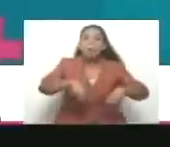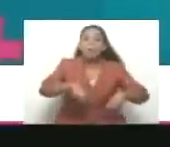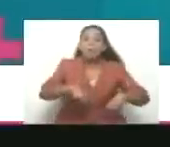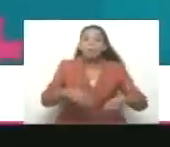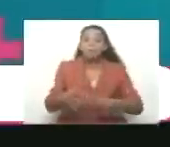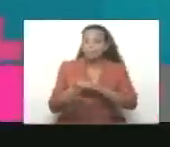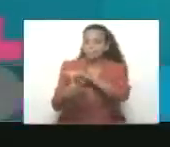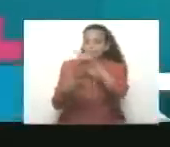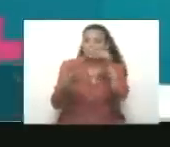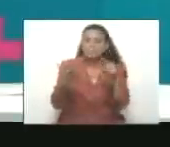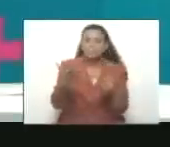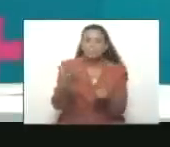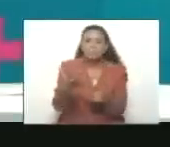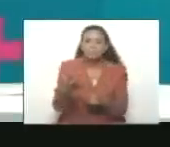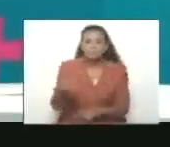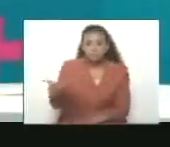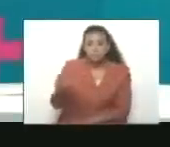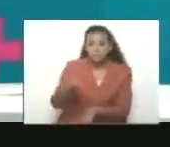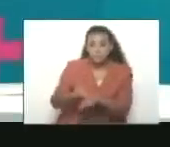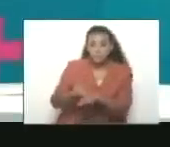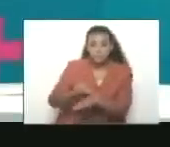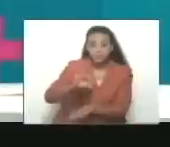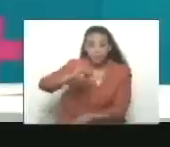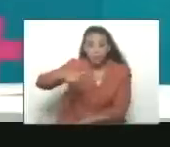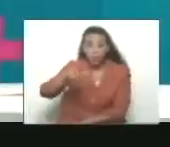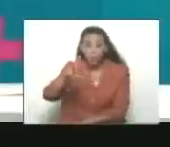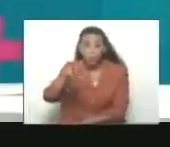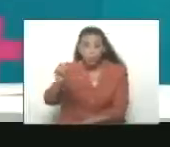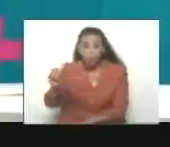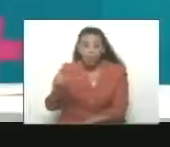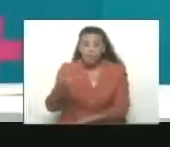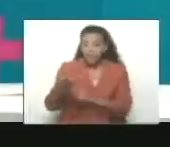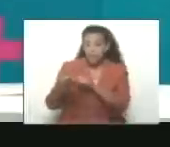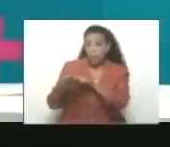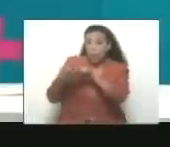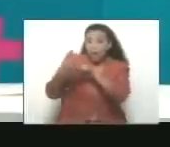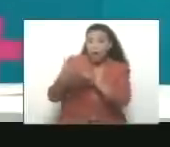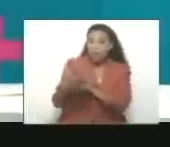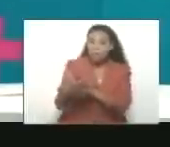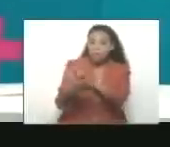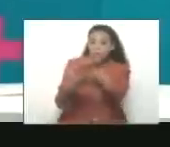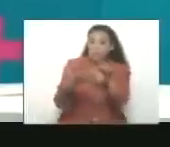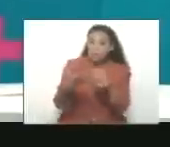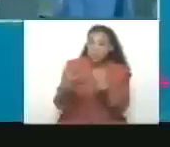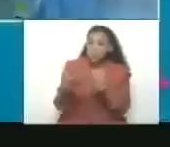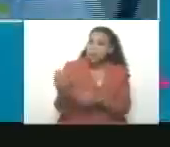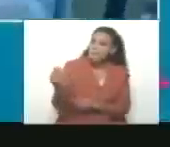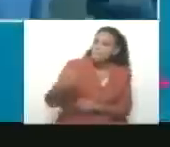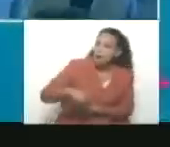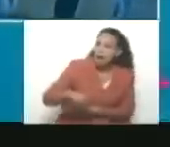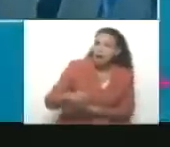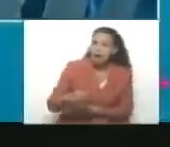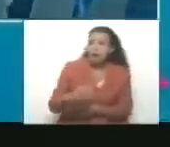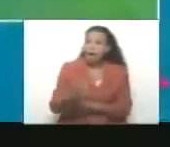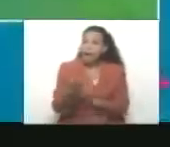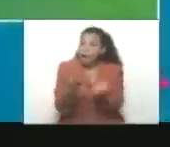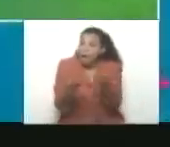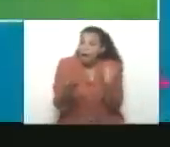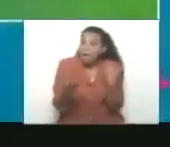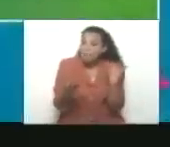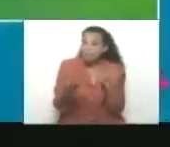Ah Julio pasé de cuatro consensos a cinco porque tuve que agregar el quinto